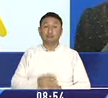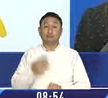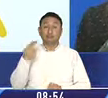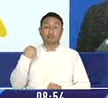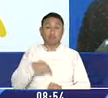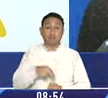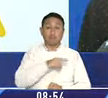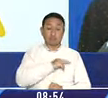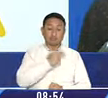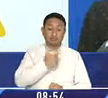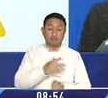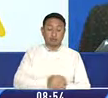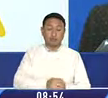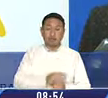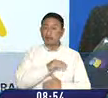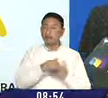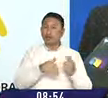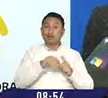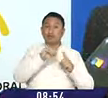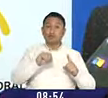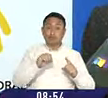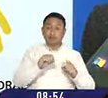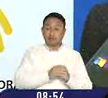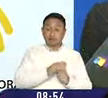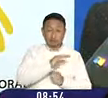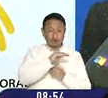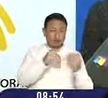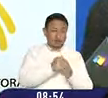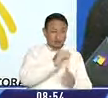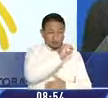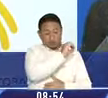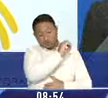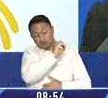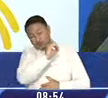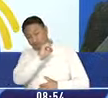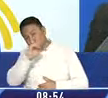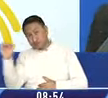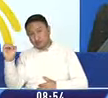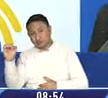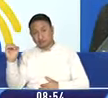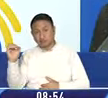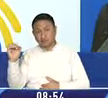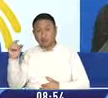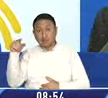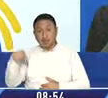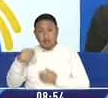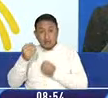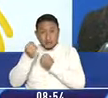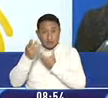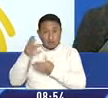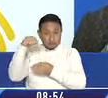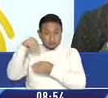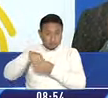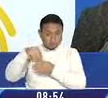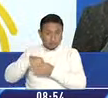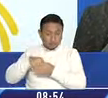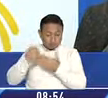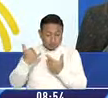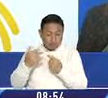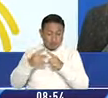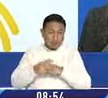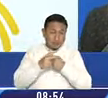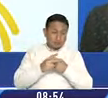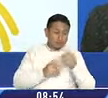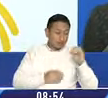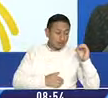un encerramiento de todas las tablas, es decir, de todos los archivos donde va a estar la información de los resultados, tanto